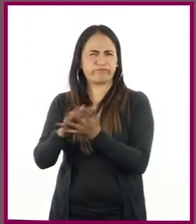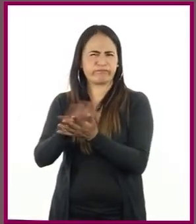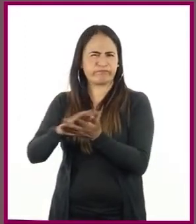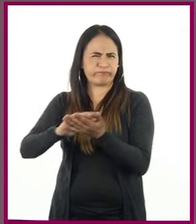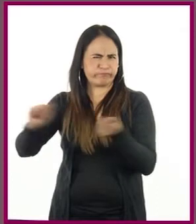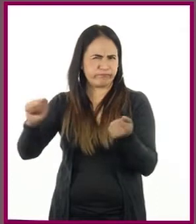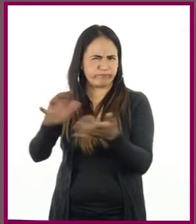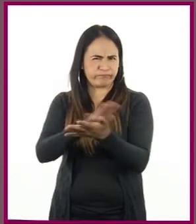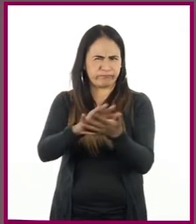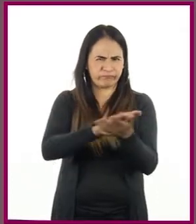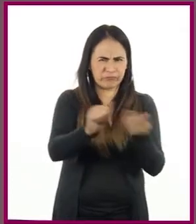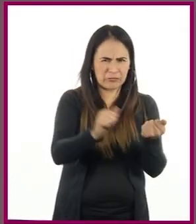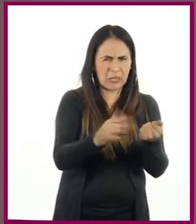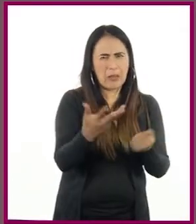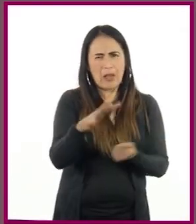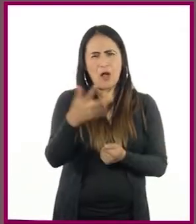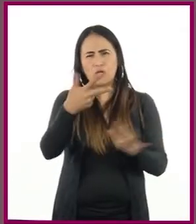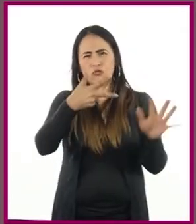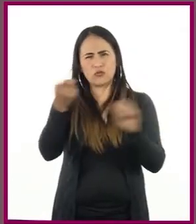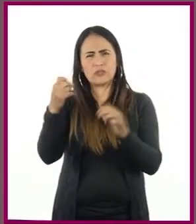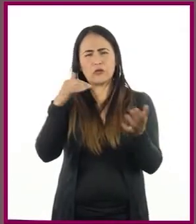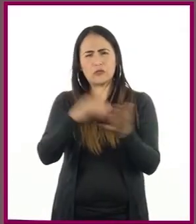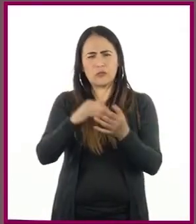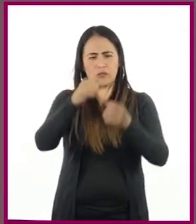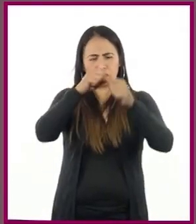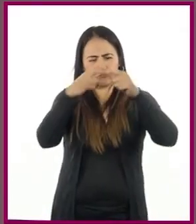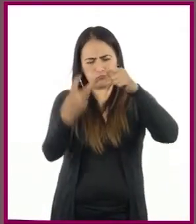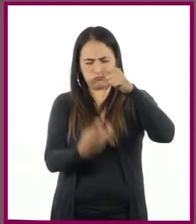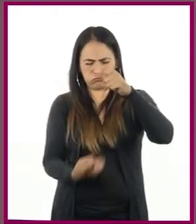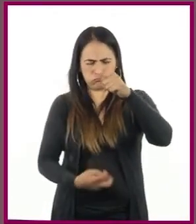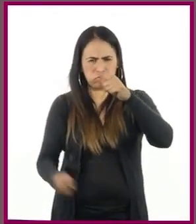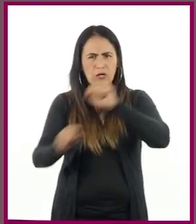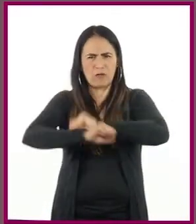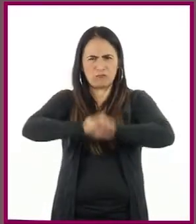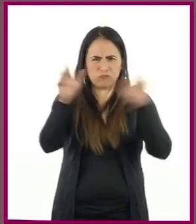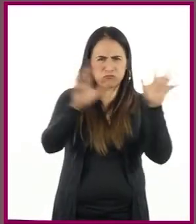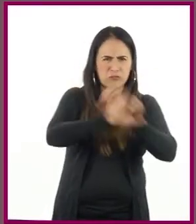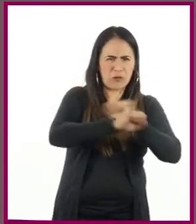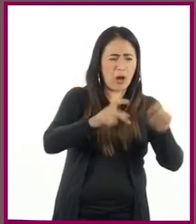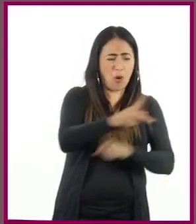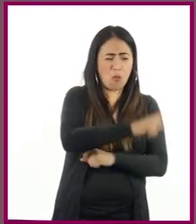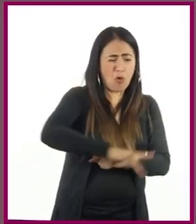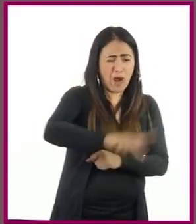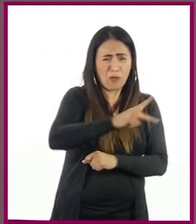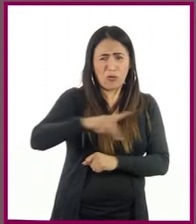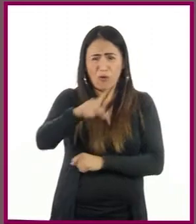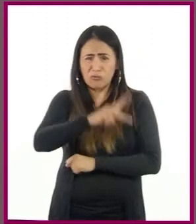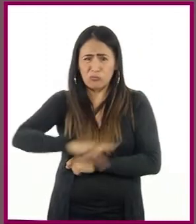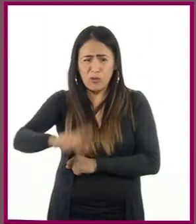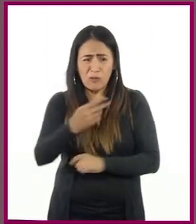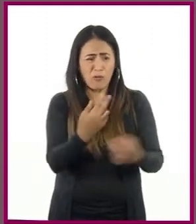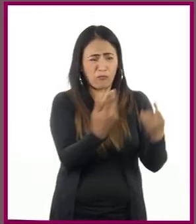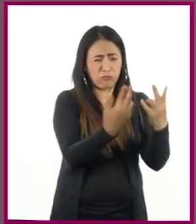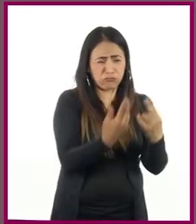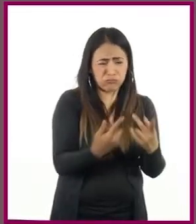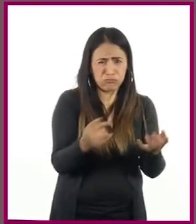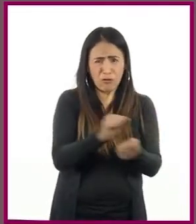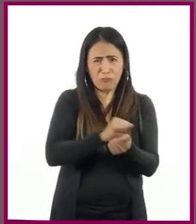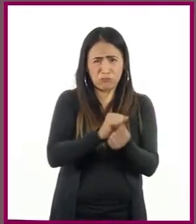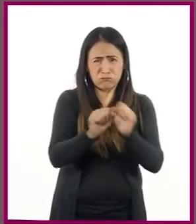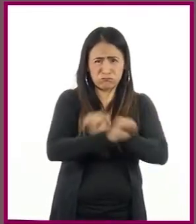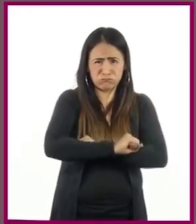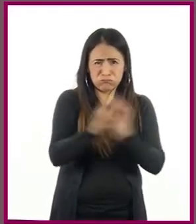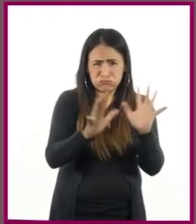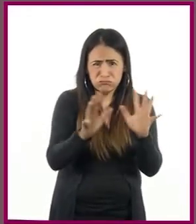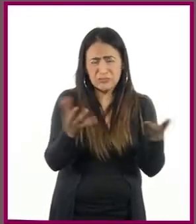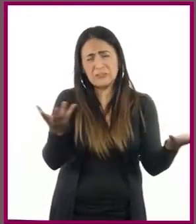A pesar de que las más de 800,000 bombas arrojadas destruyeron poblaciones enteras, el pueblo norvietnamita reconstruía